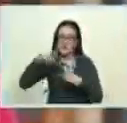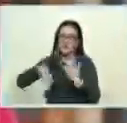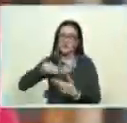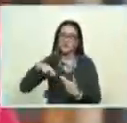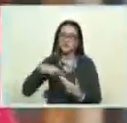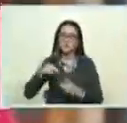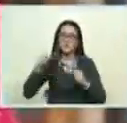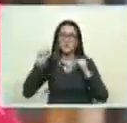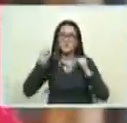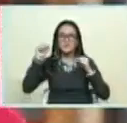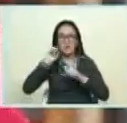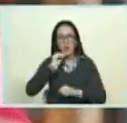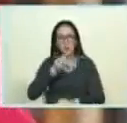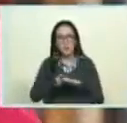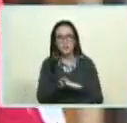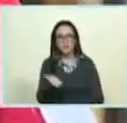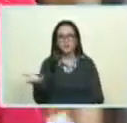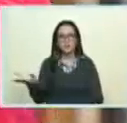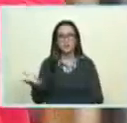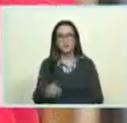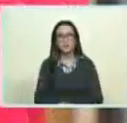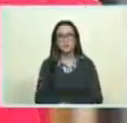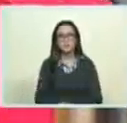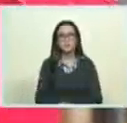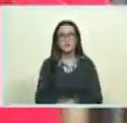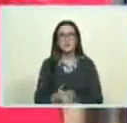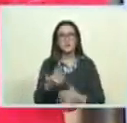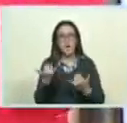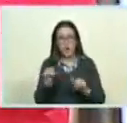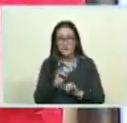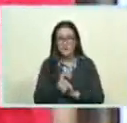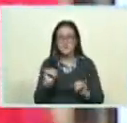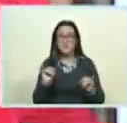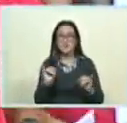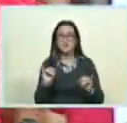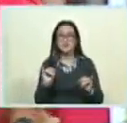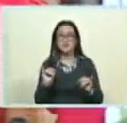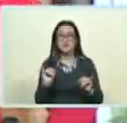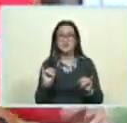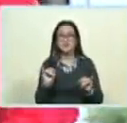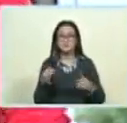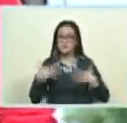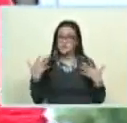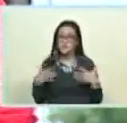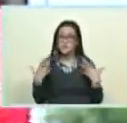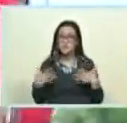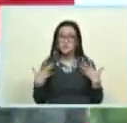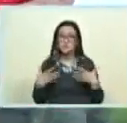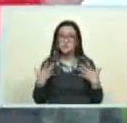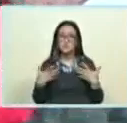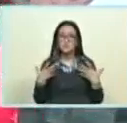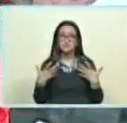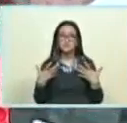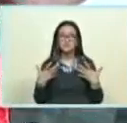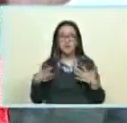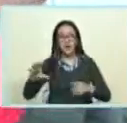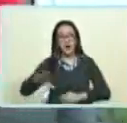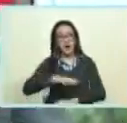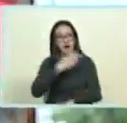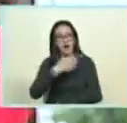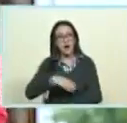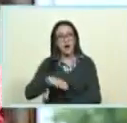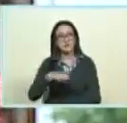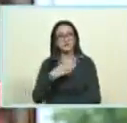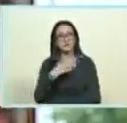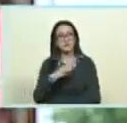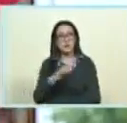revolución, que viva la juventud. Y vamos a terminar este acto con mucha alegría y con el canto de